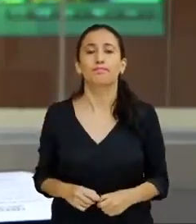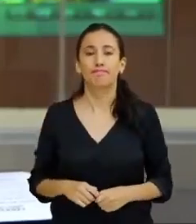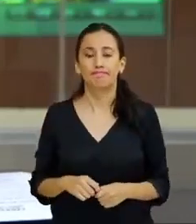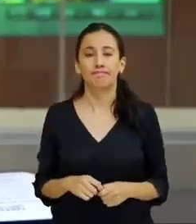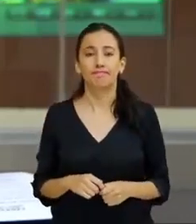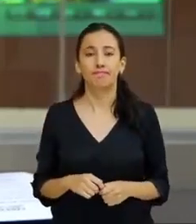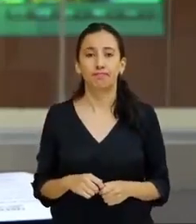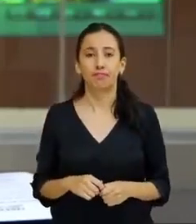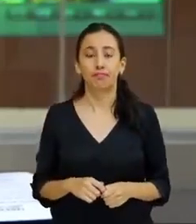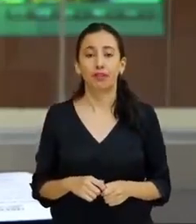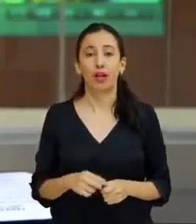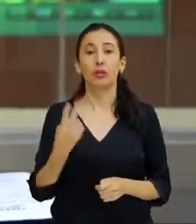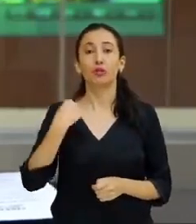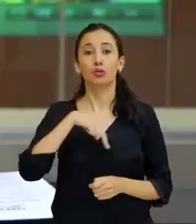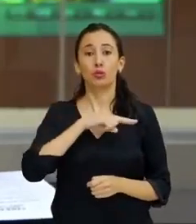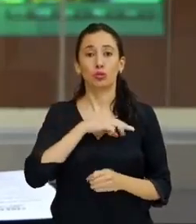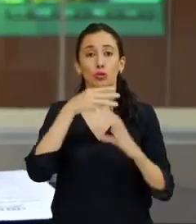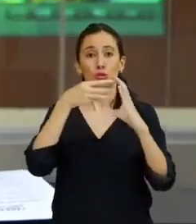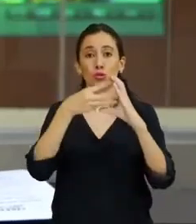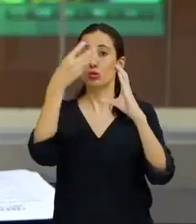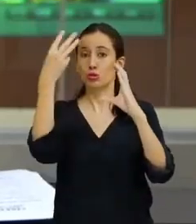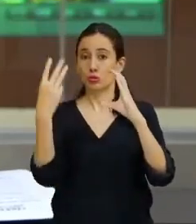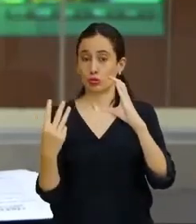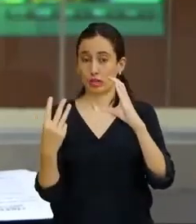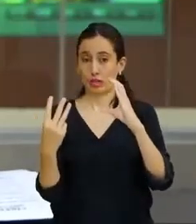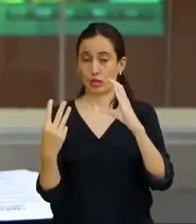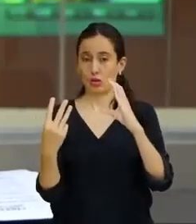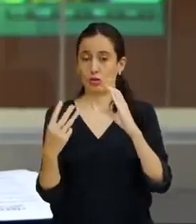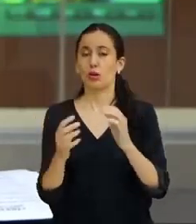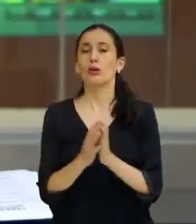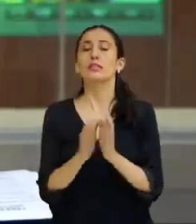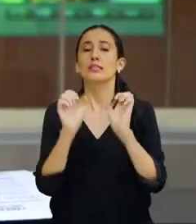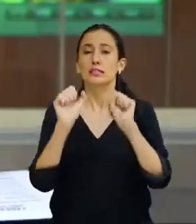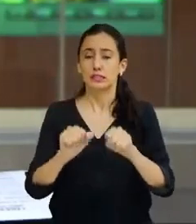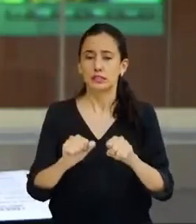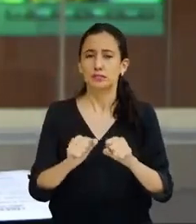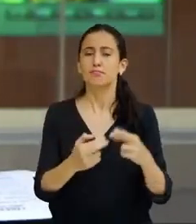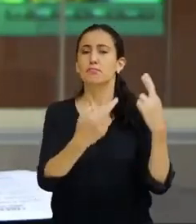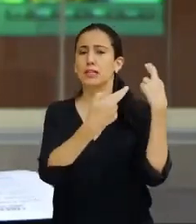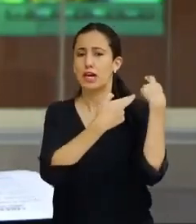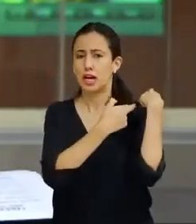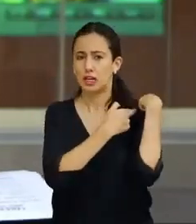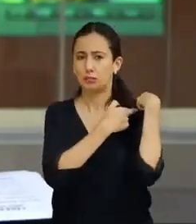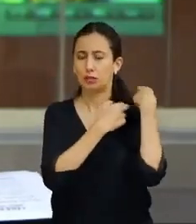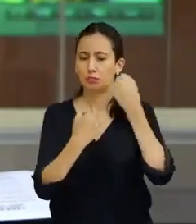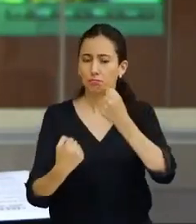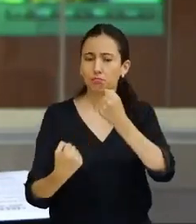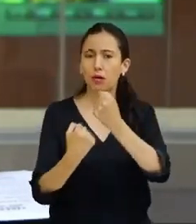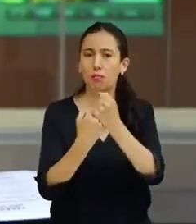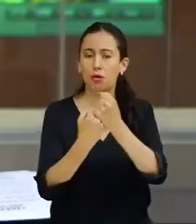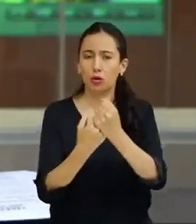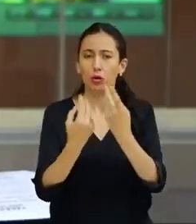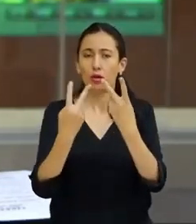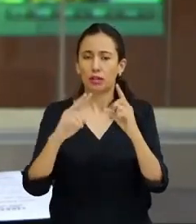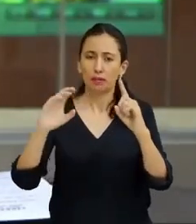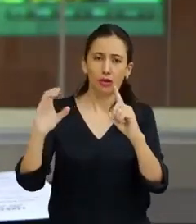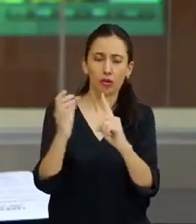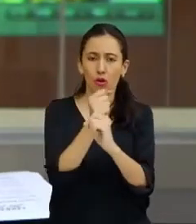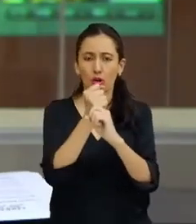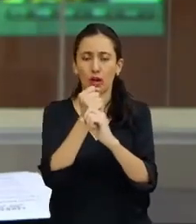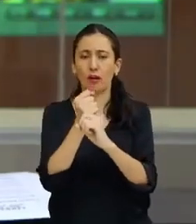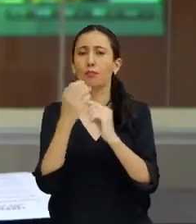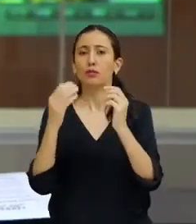como consejo nacional electoral nos ponemos al frente de esta mesa y asumimos el reto que implica